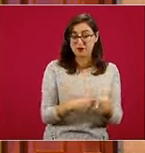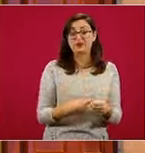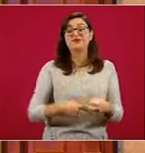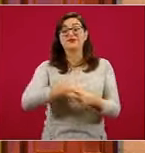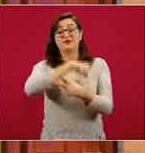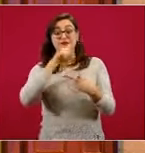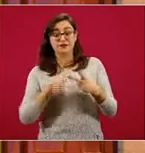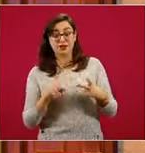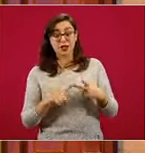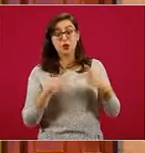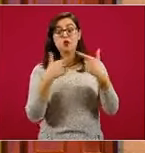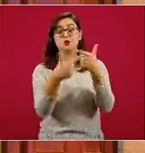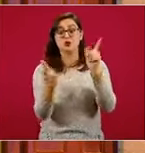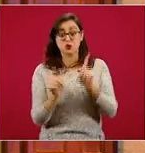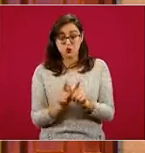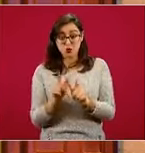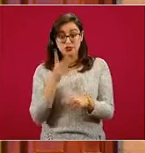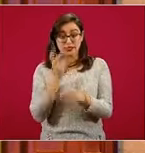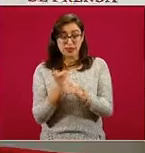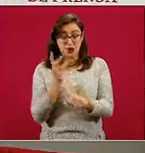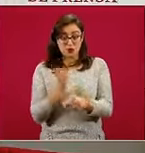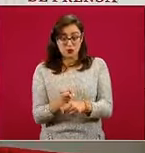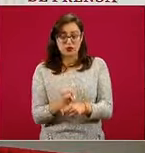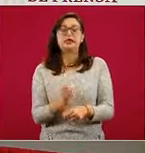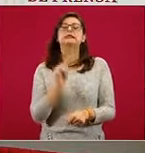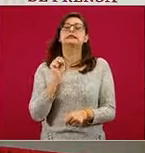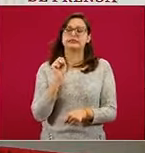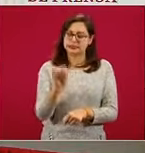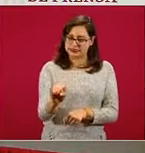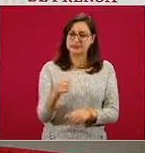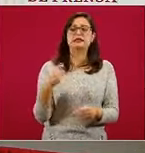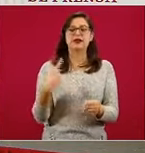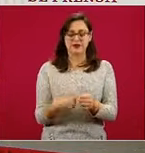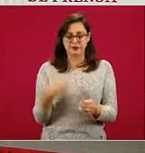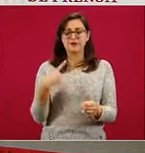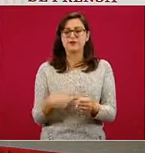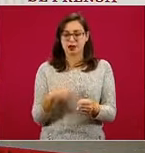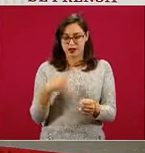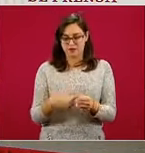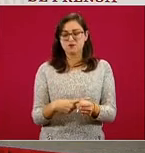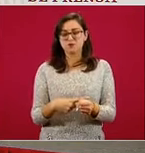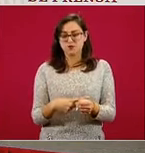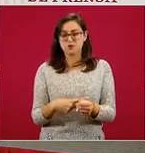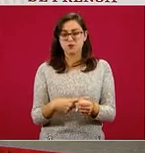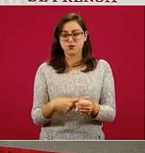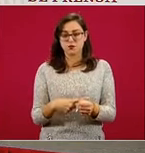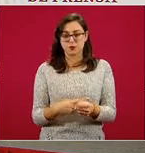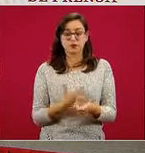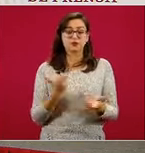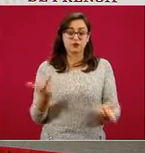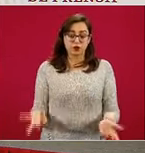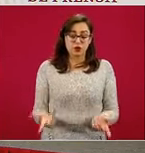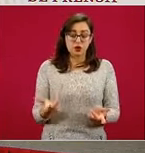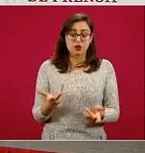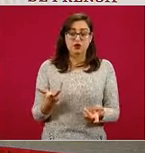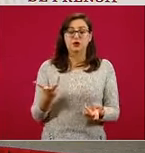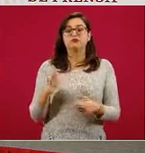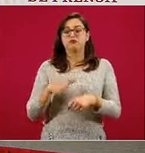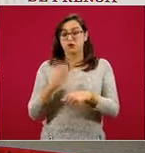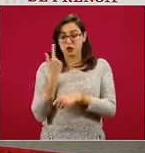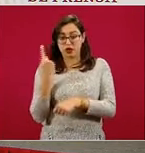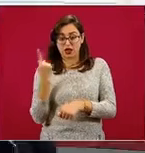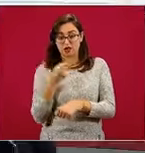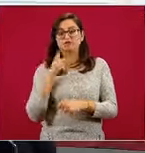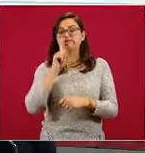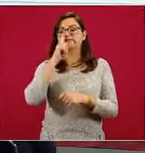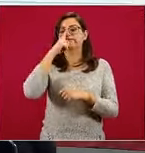fueron clasificadas como casos confirmados de COVID-19, y esto lo pueden hacer porque tuvieron un